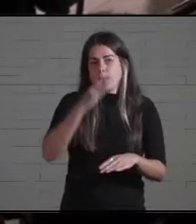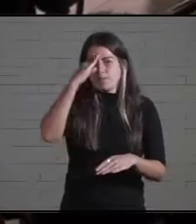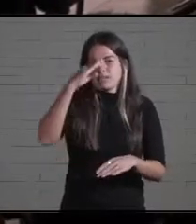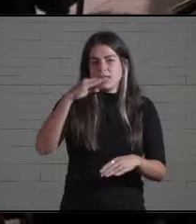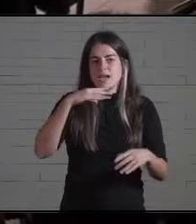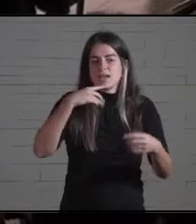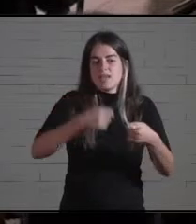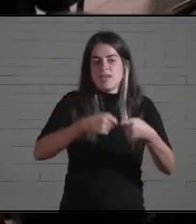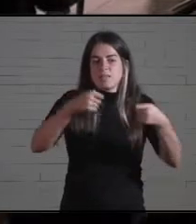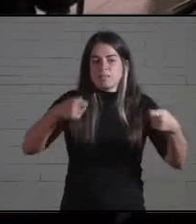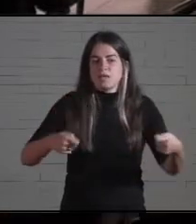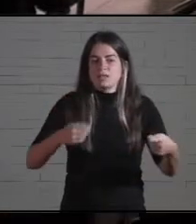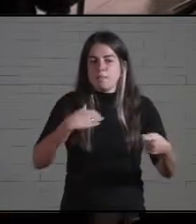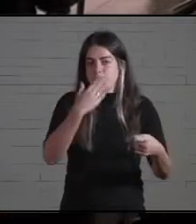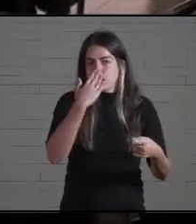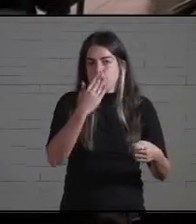paternidad.